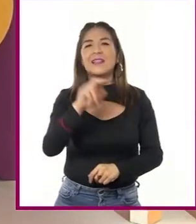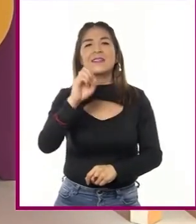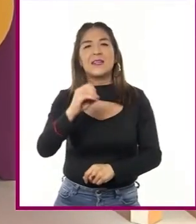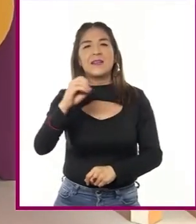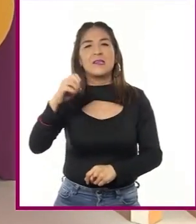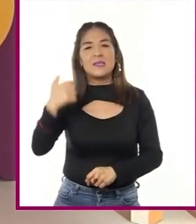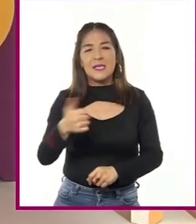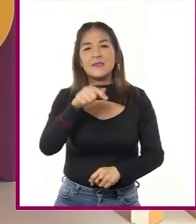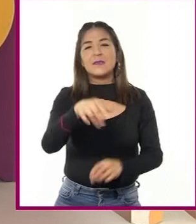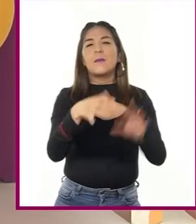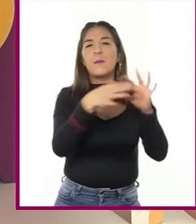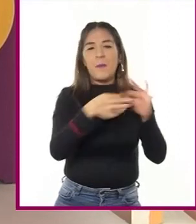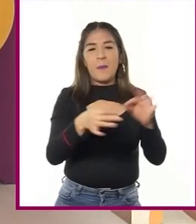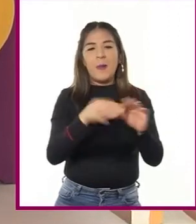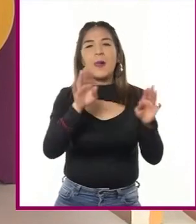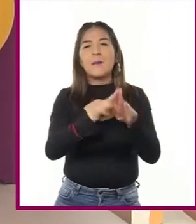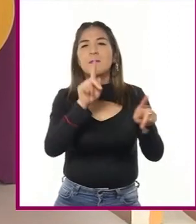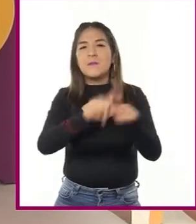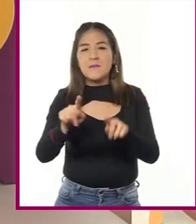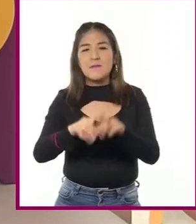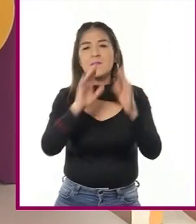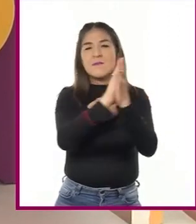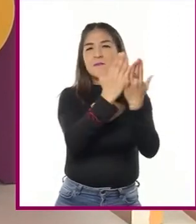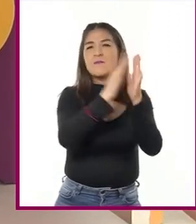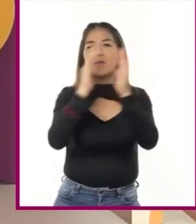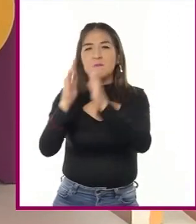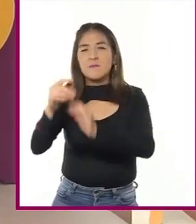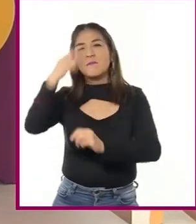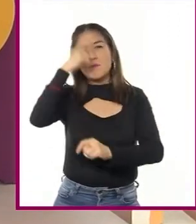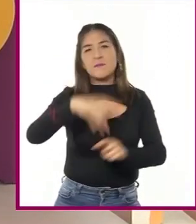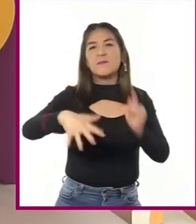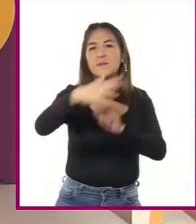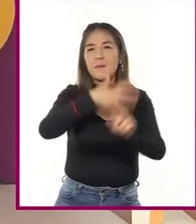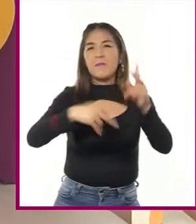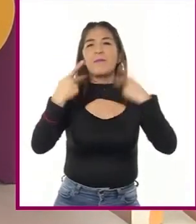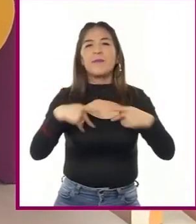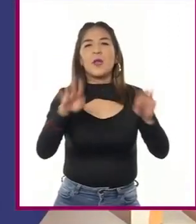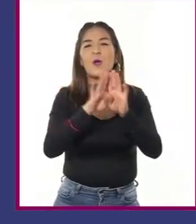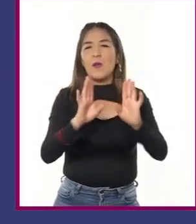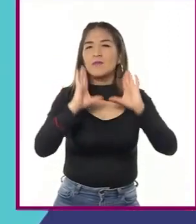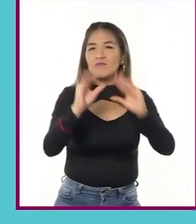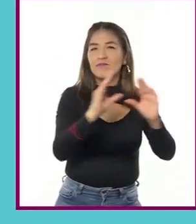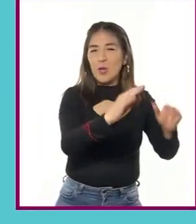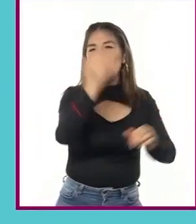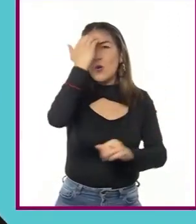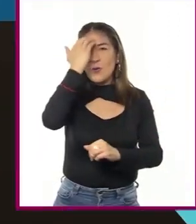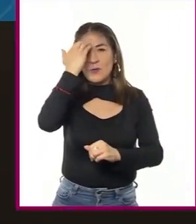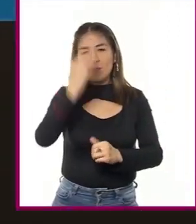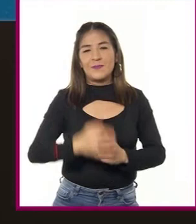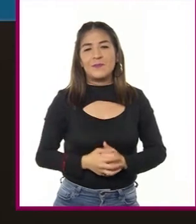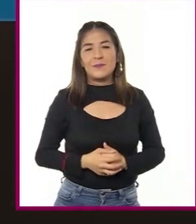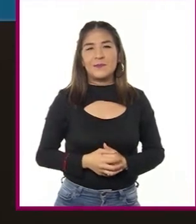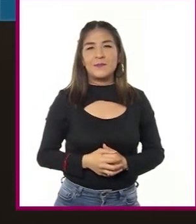hablará sobre el papel de las bibliotecas para la sociedad y la transmisión del conocimiento.